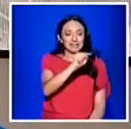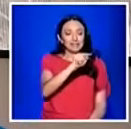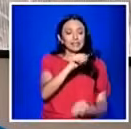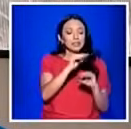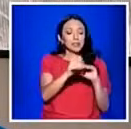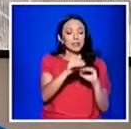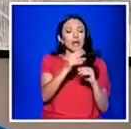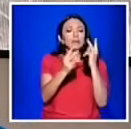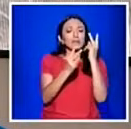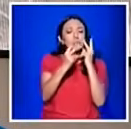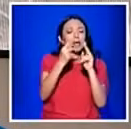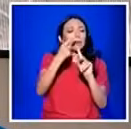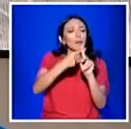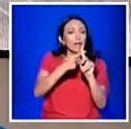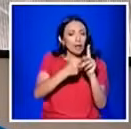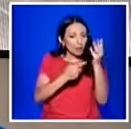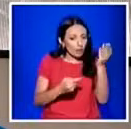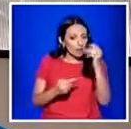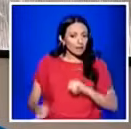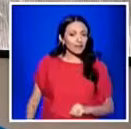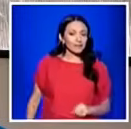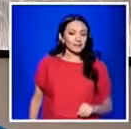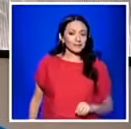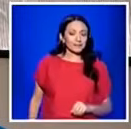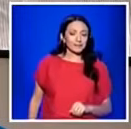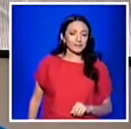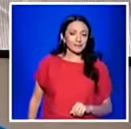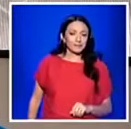lugar. ¿Por qué, mi vecina Jocelyn? Buenos días.